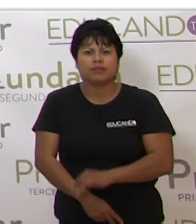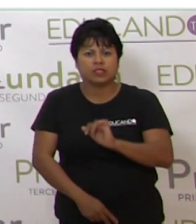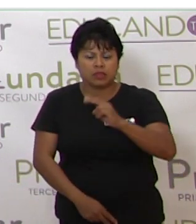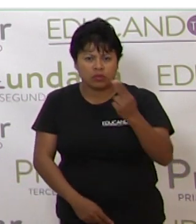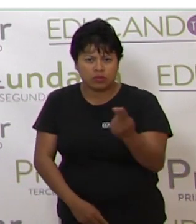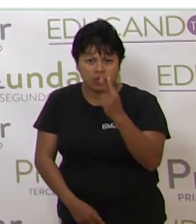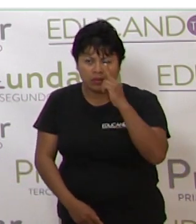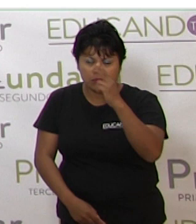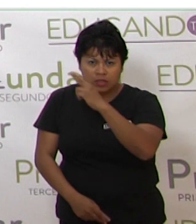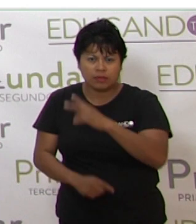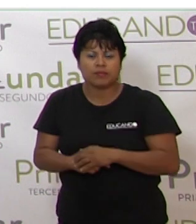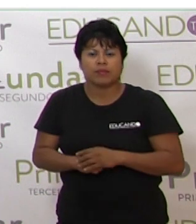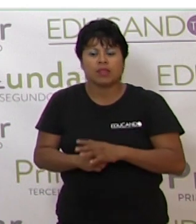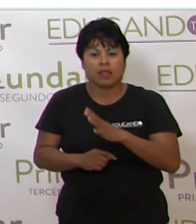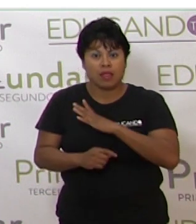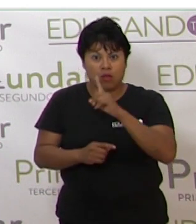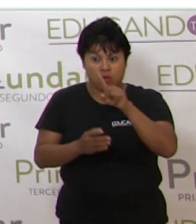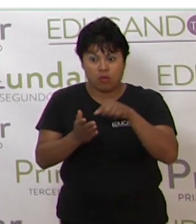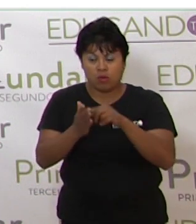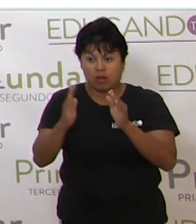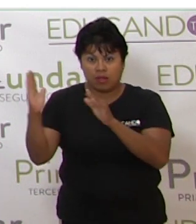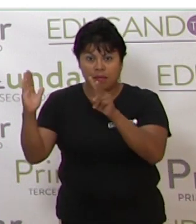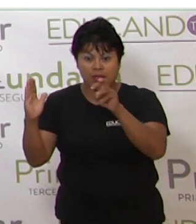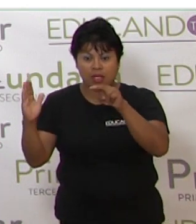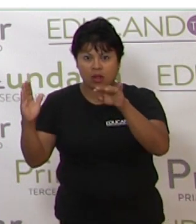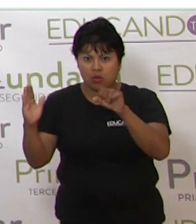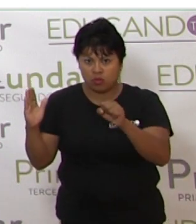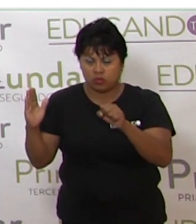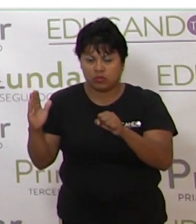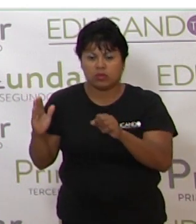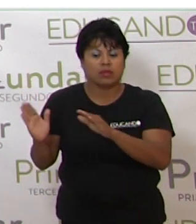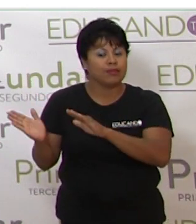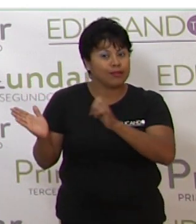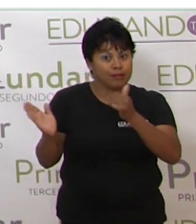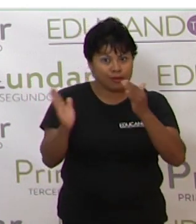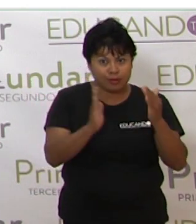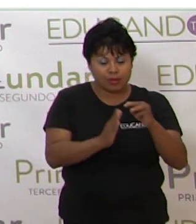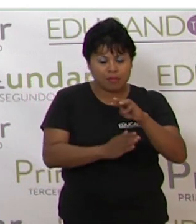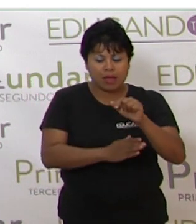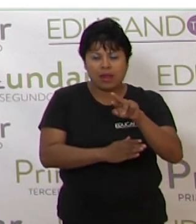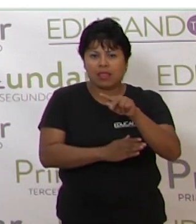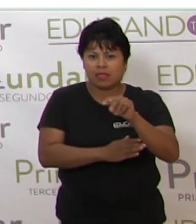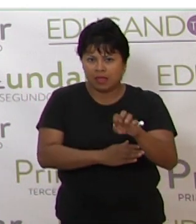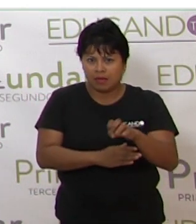en la imagen, de un lado está Venus y del otro lado está Marte.